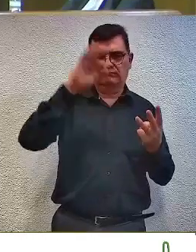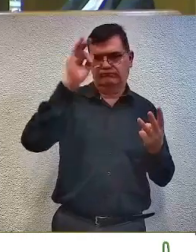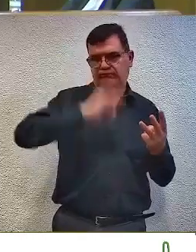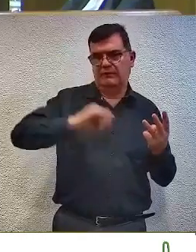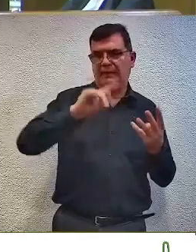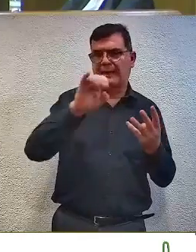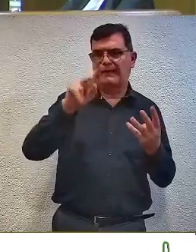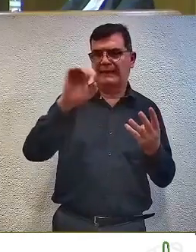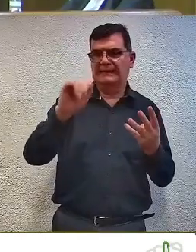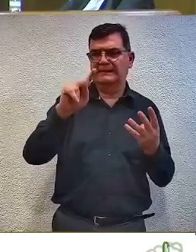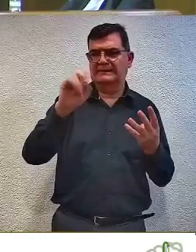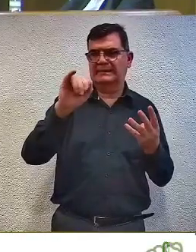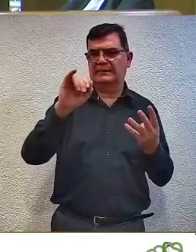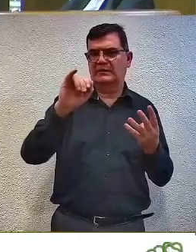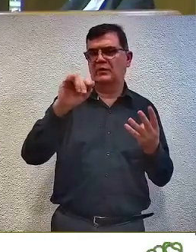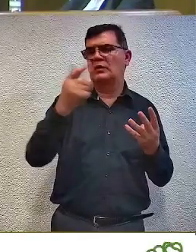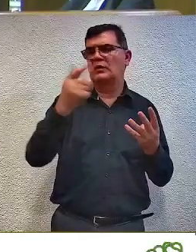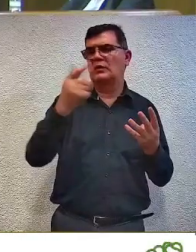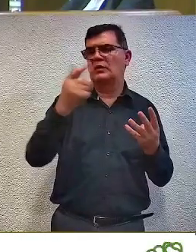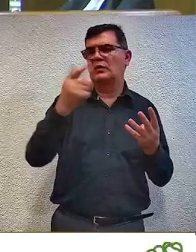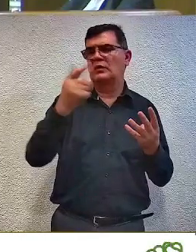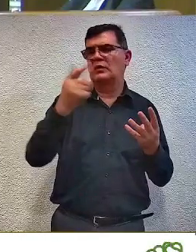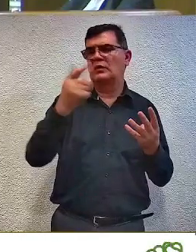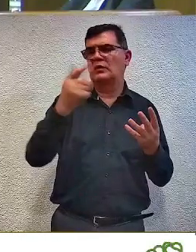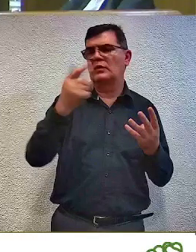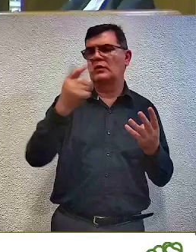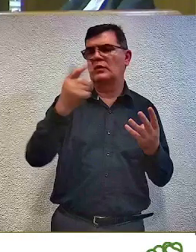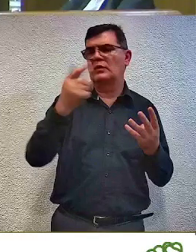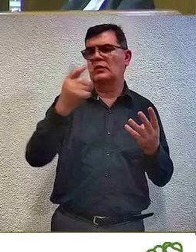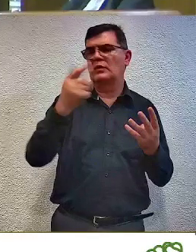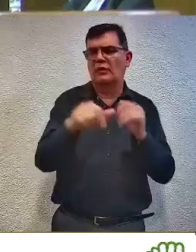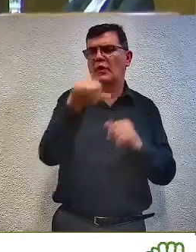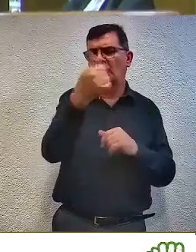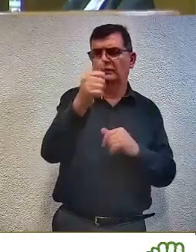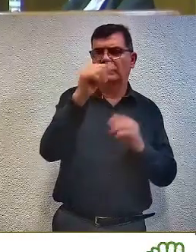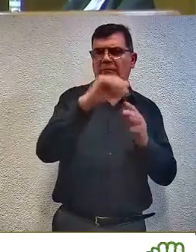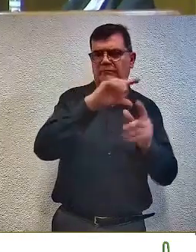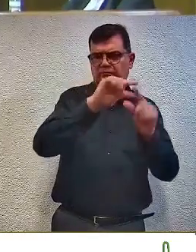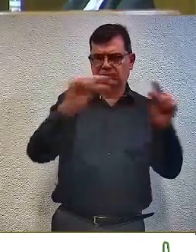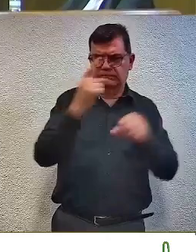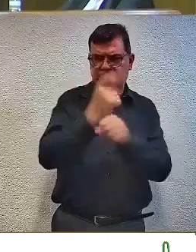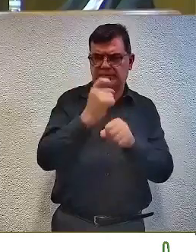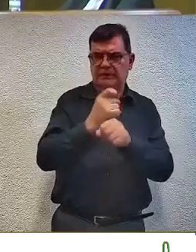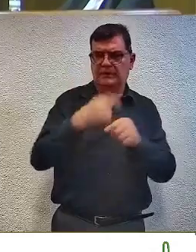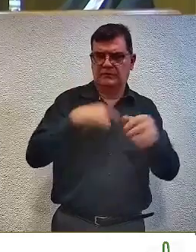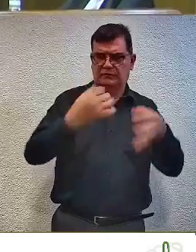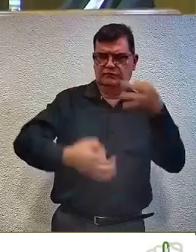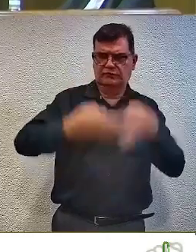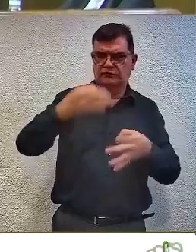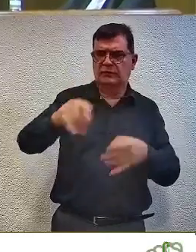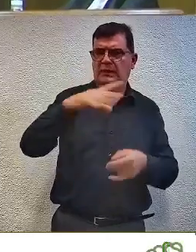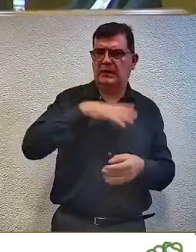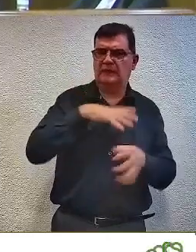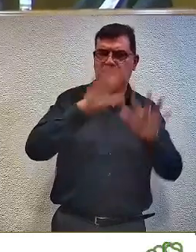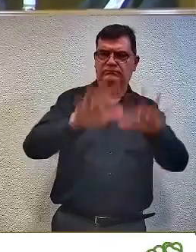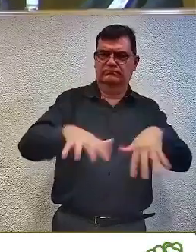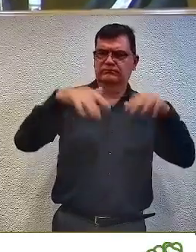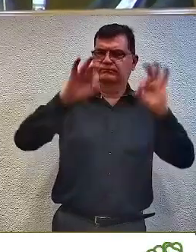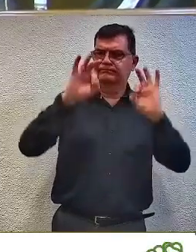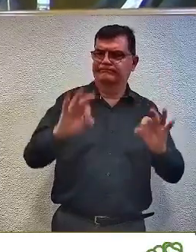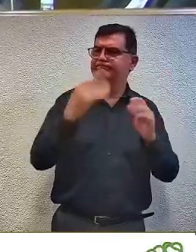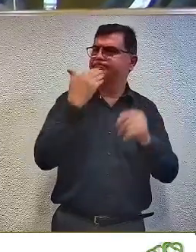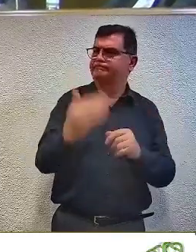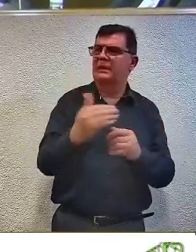Evelyn Rodríguez Chinol, por lo que, en términos del artículo 11, párrafo primero de la ley orgánica de este tribunal, existe quórum legal para